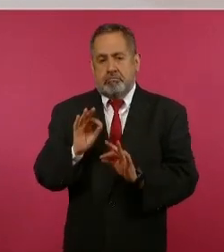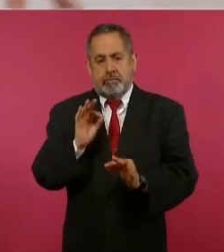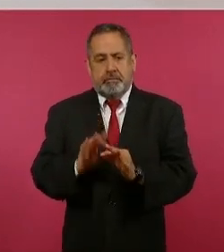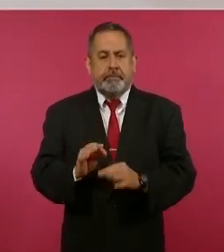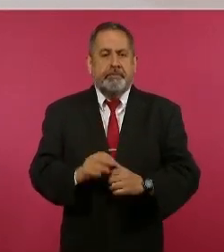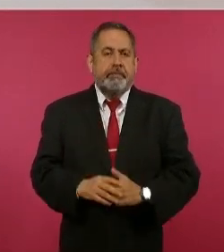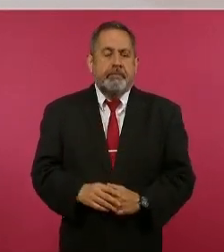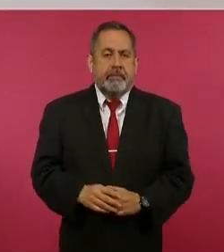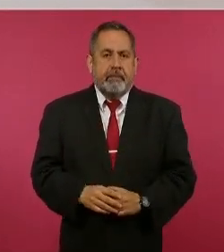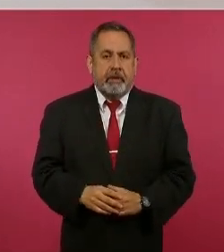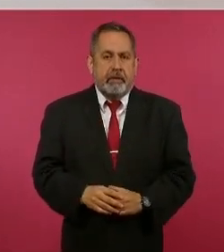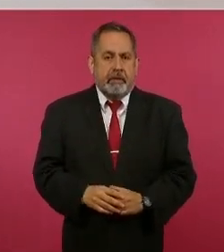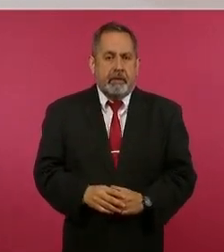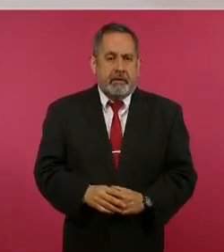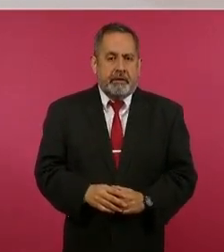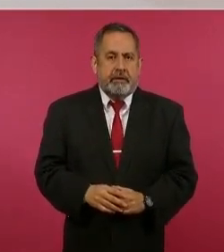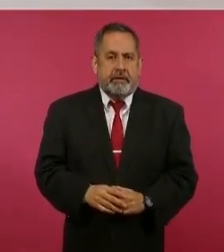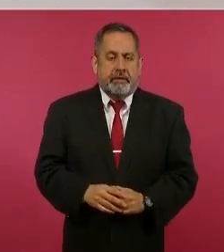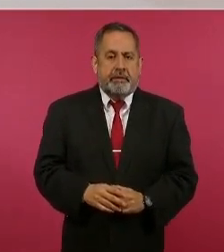Así como